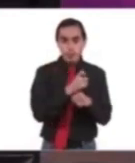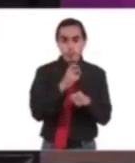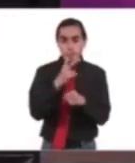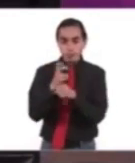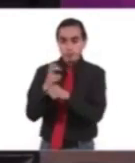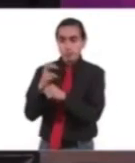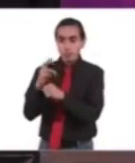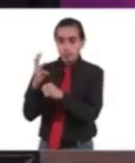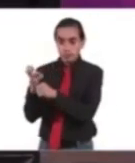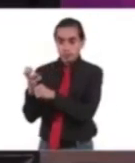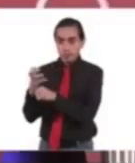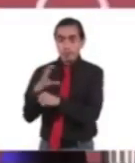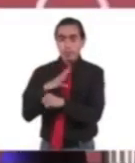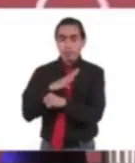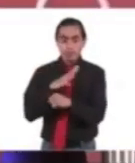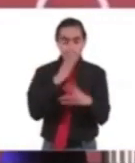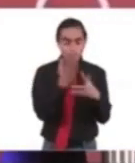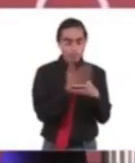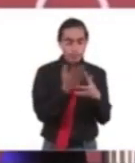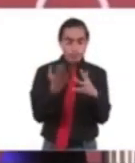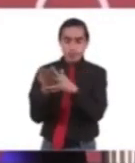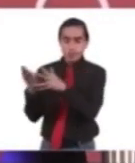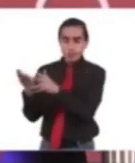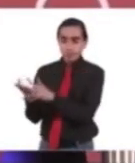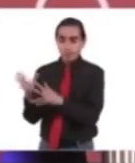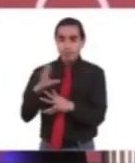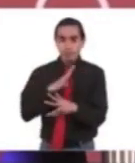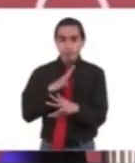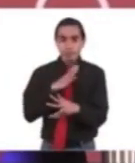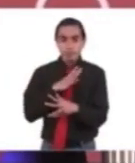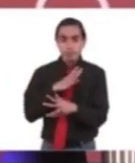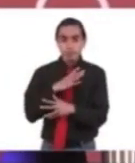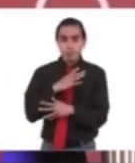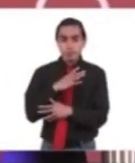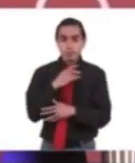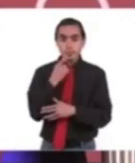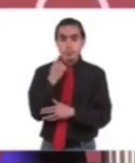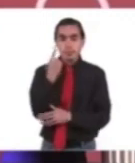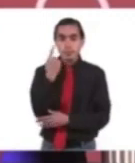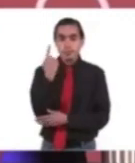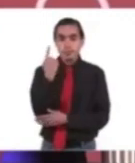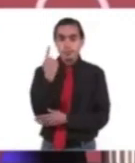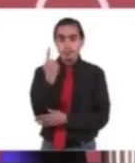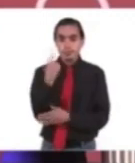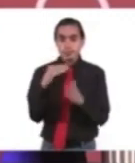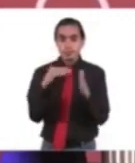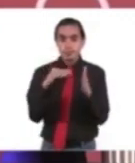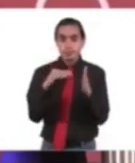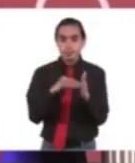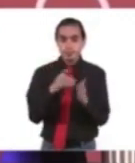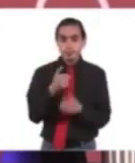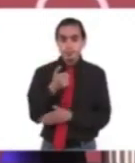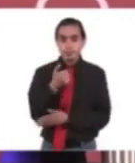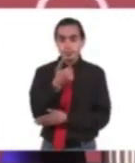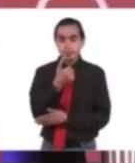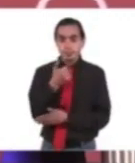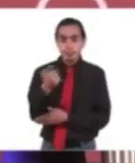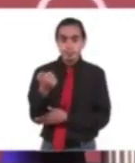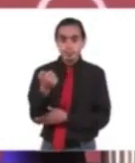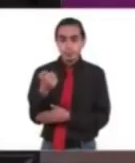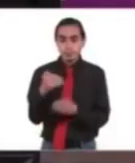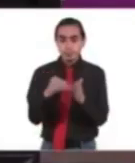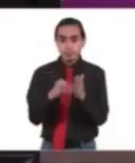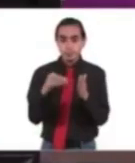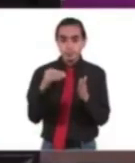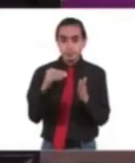la totalidad de las tres etapas, la inversión que se destina son 1.640 millones de dólares. 1.600. ¿Y para la